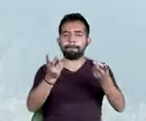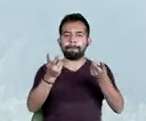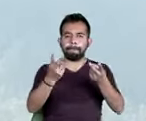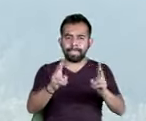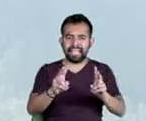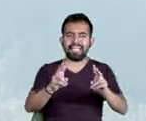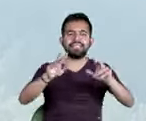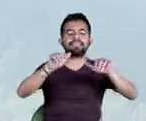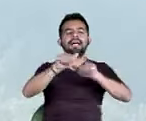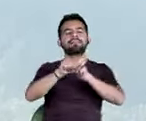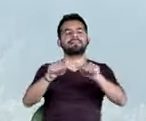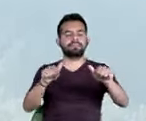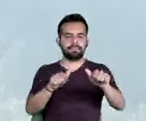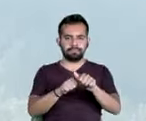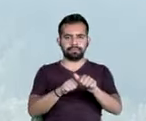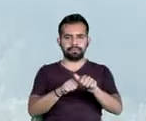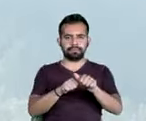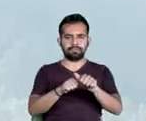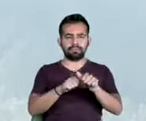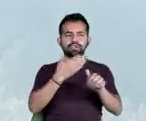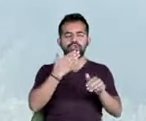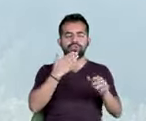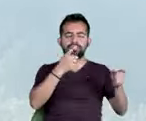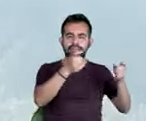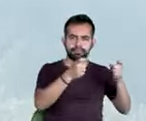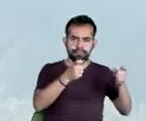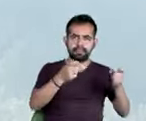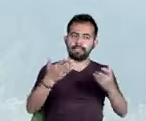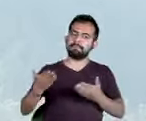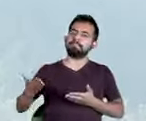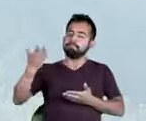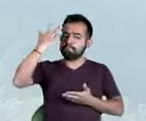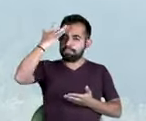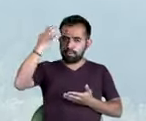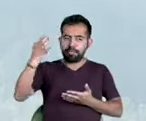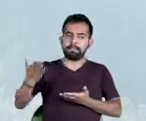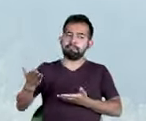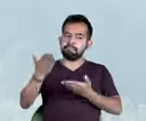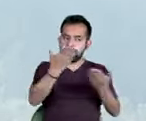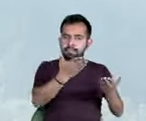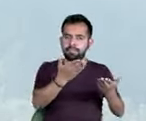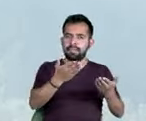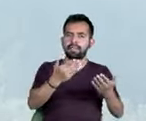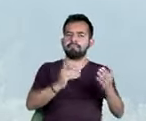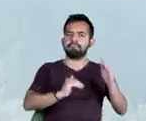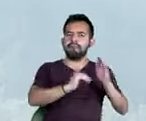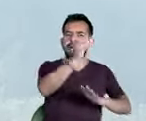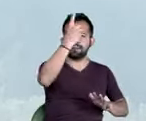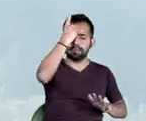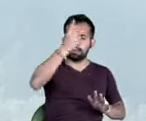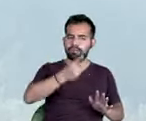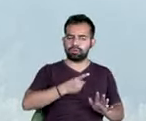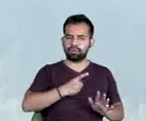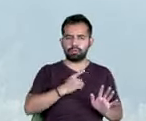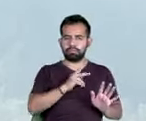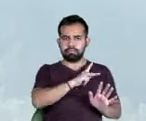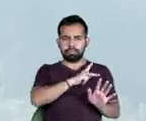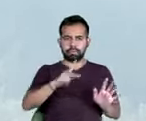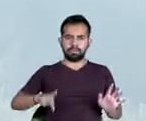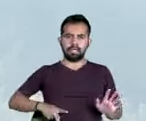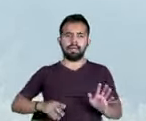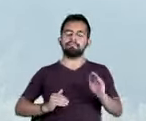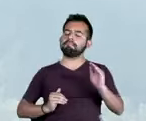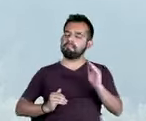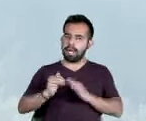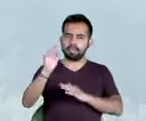de las administraciones zonales. Le daremos más capacidad de decisión y le daremos incluso más presupuesto a las